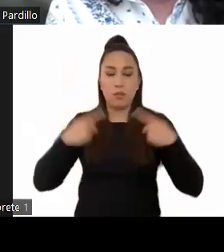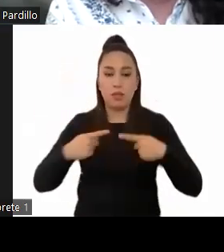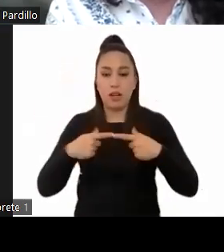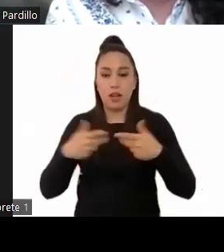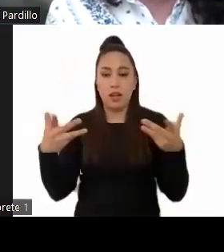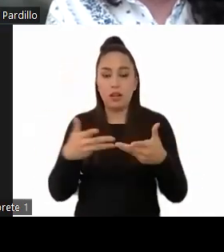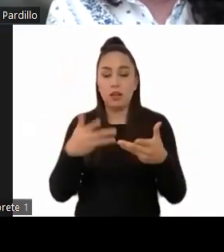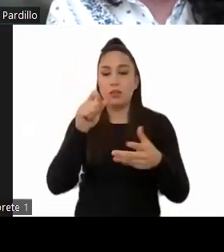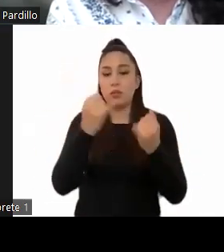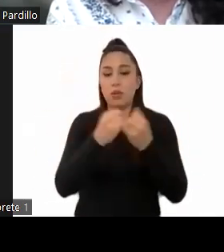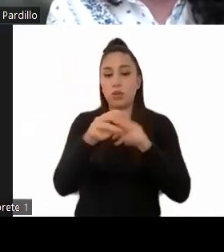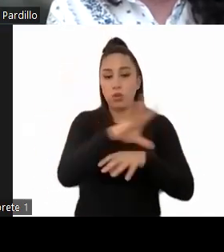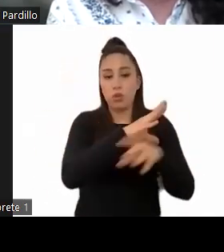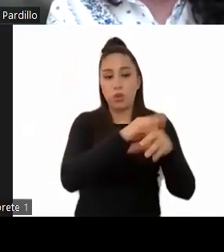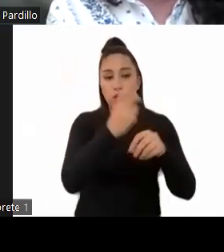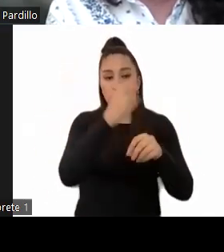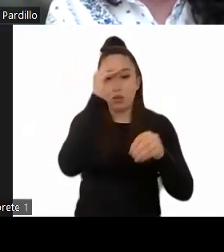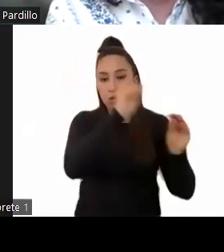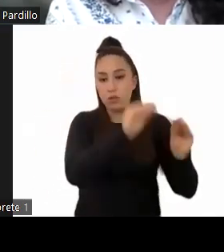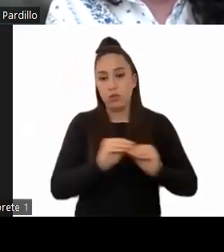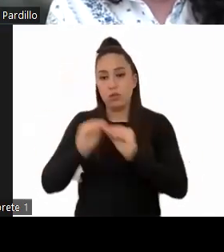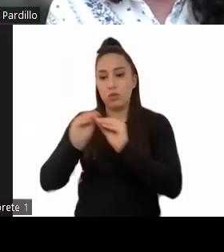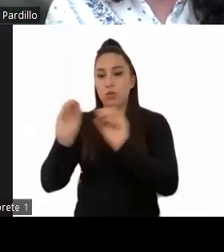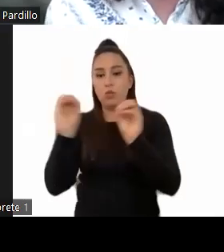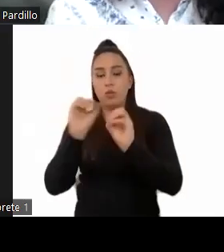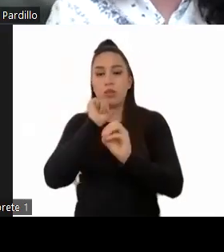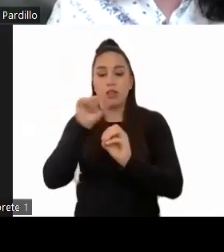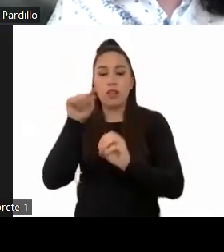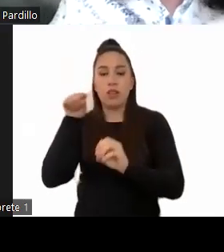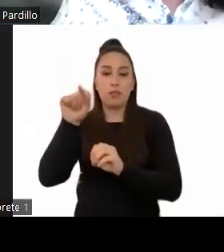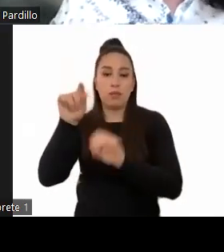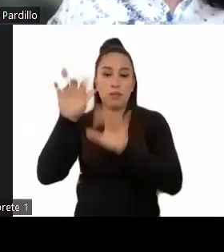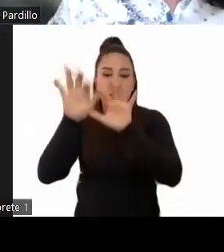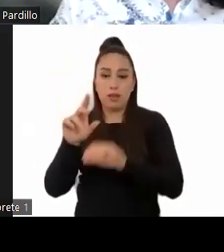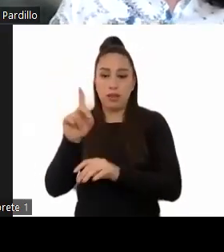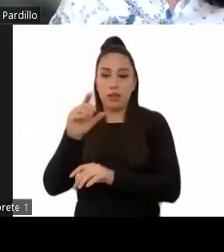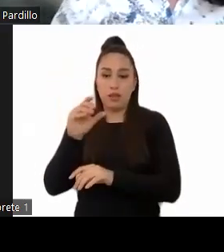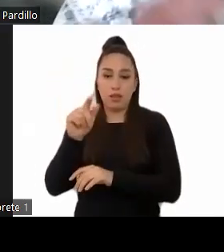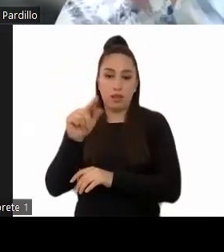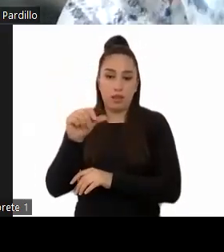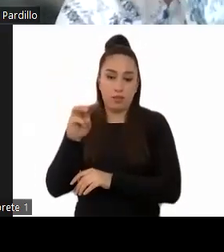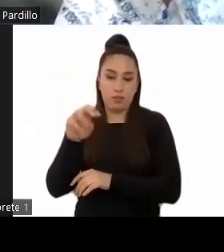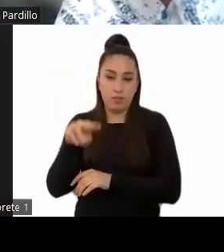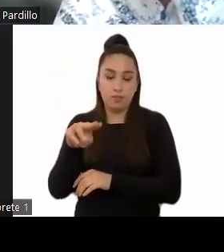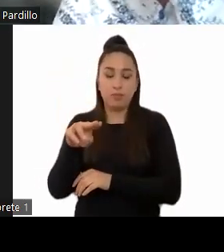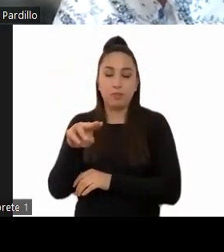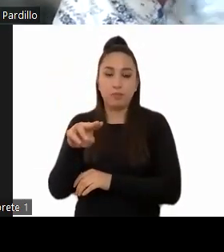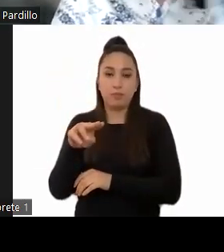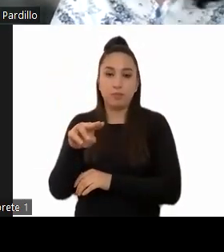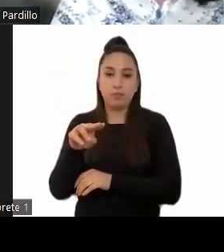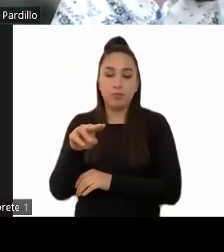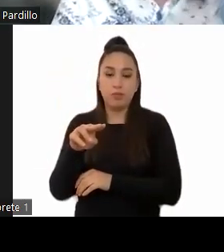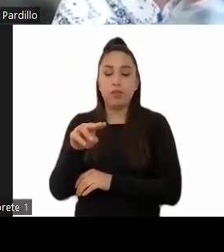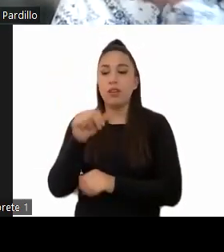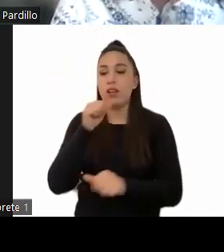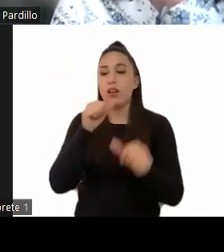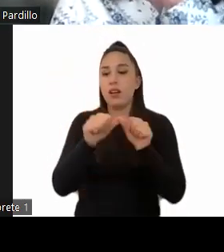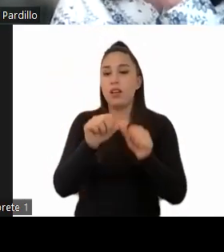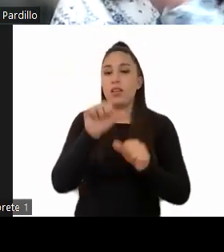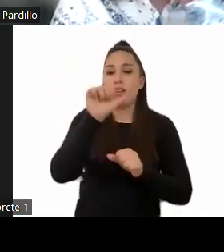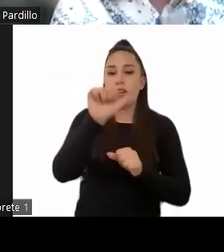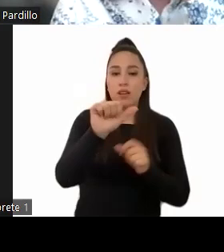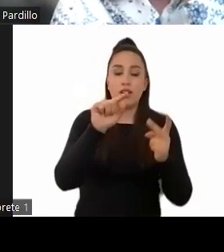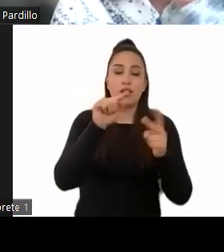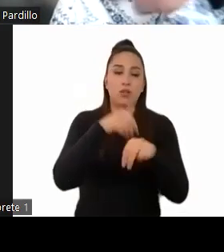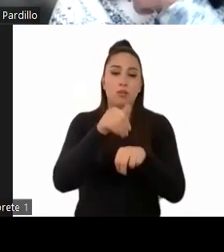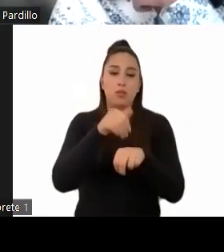no se están considerando en el dictamen que hoy se somete a consideración. Lo anterior, sin importar que el apartado A, numeral 4